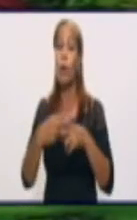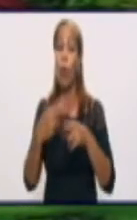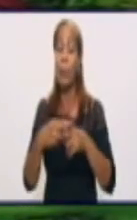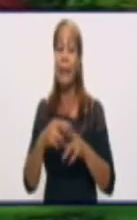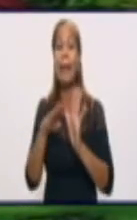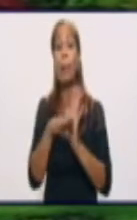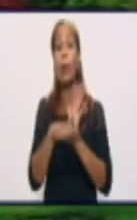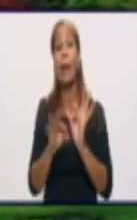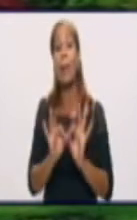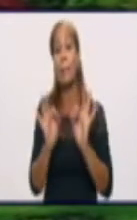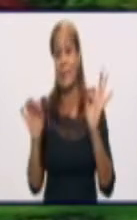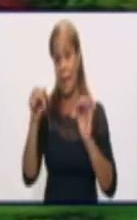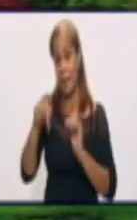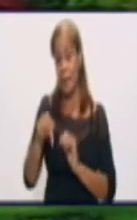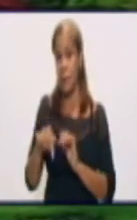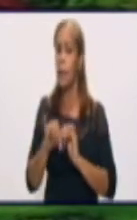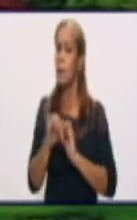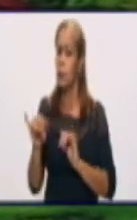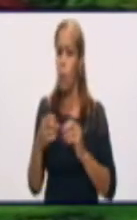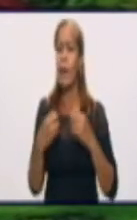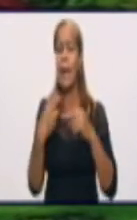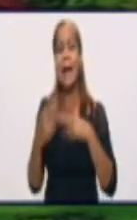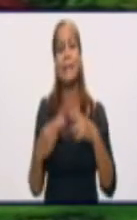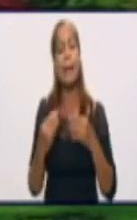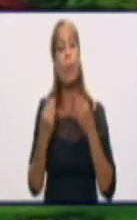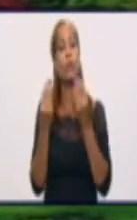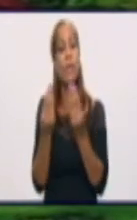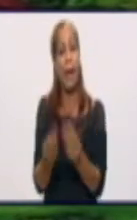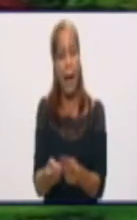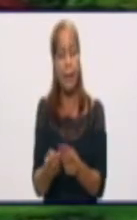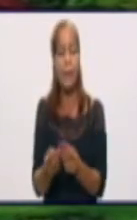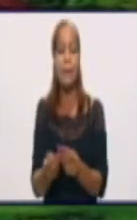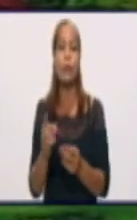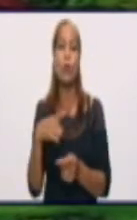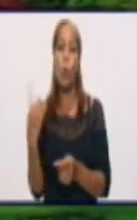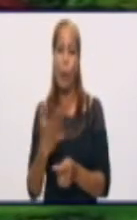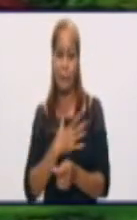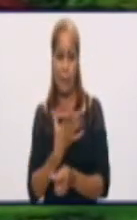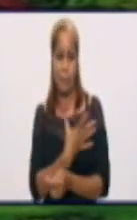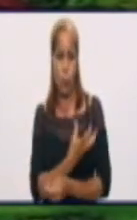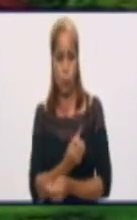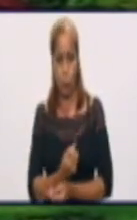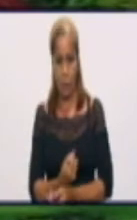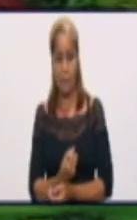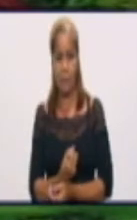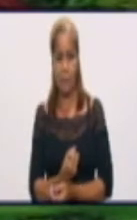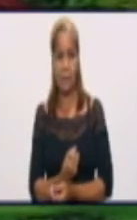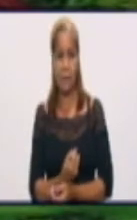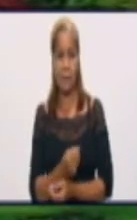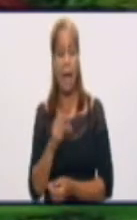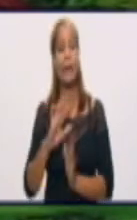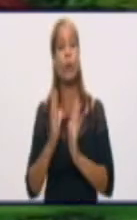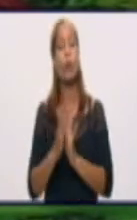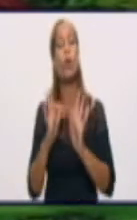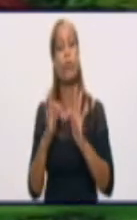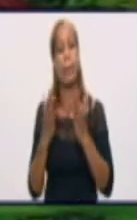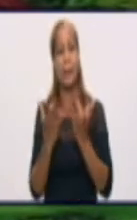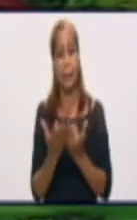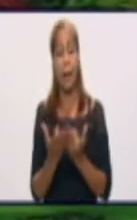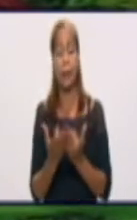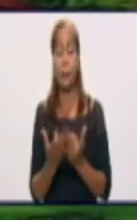informativo, hacemos llegar a la familia de este paciente las condolencias y, por supuesto, en